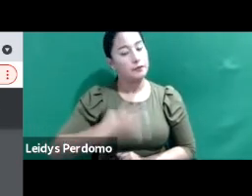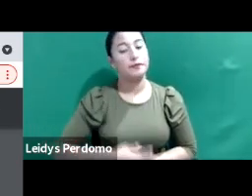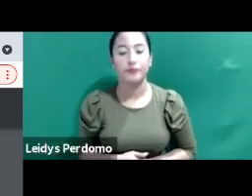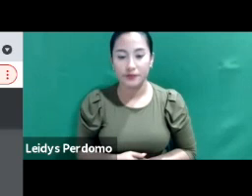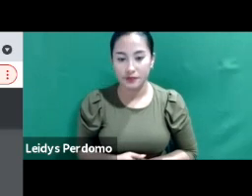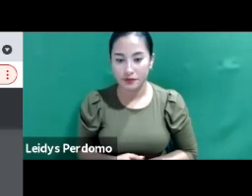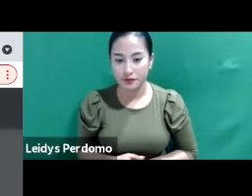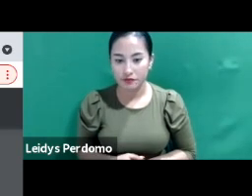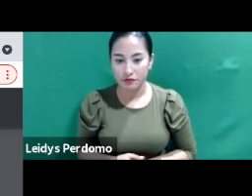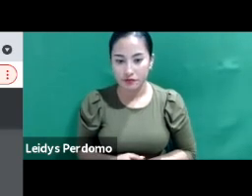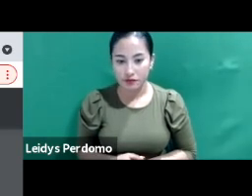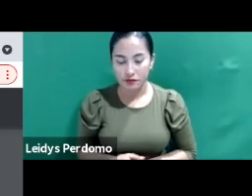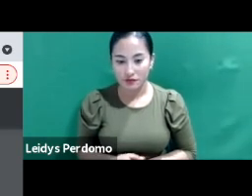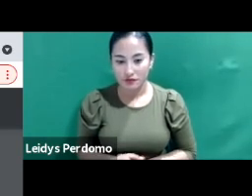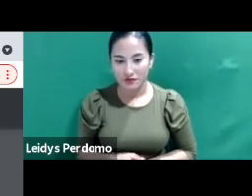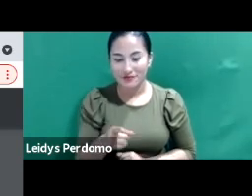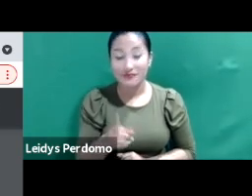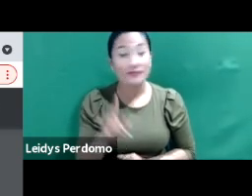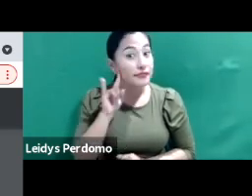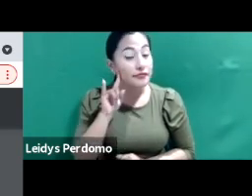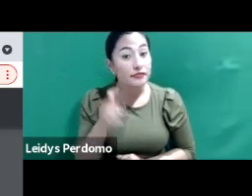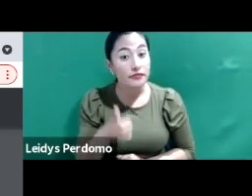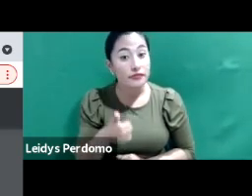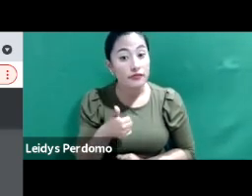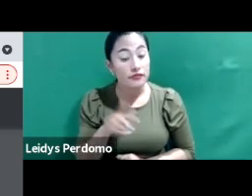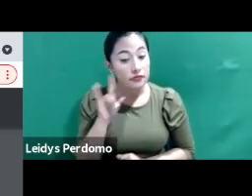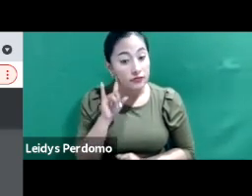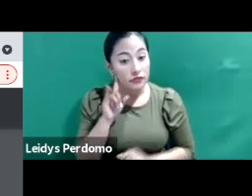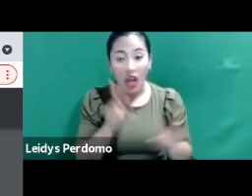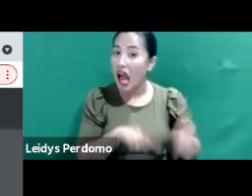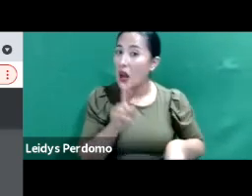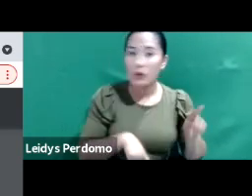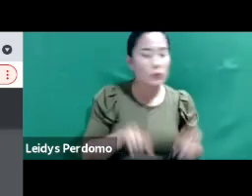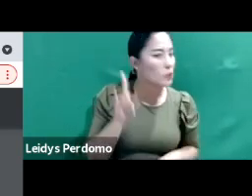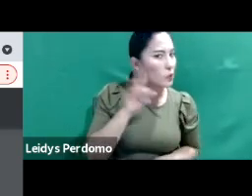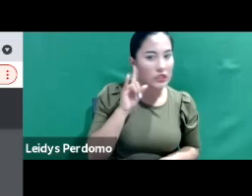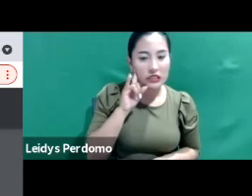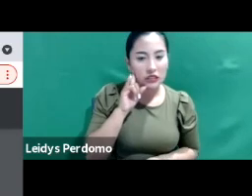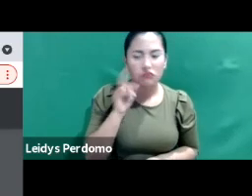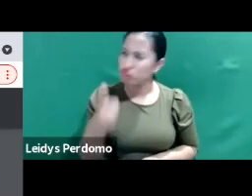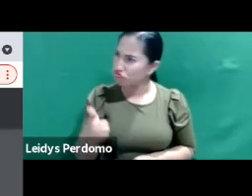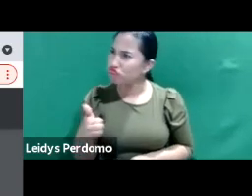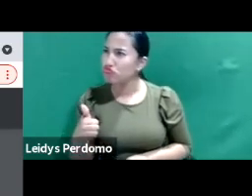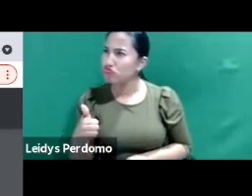No sabría decirte, todos me están escuchando bien, me están diciendo que algunos no están escuchando bien. No, súper